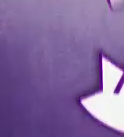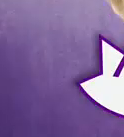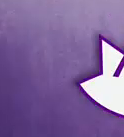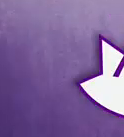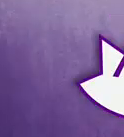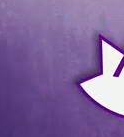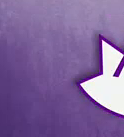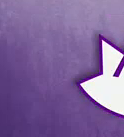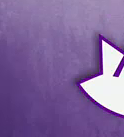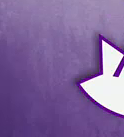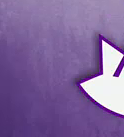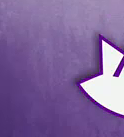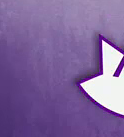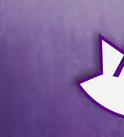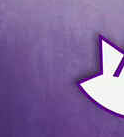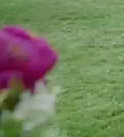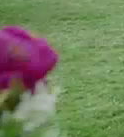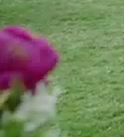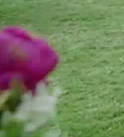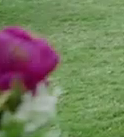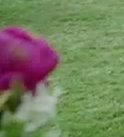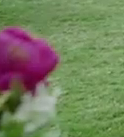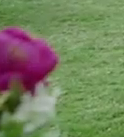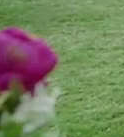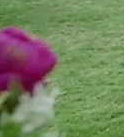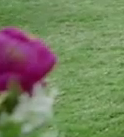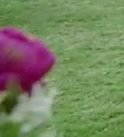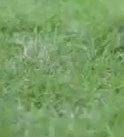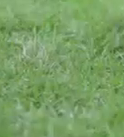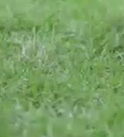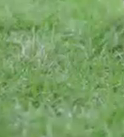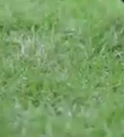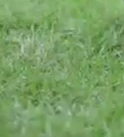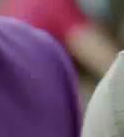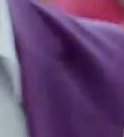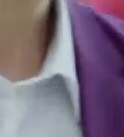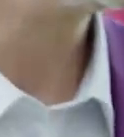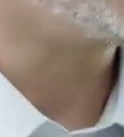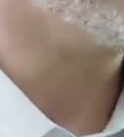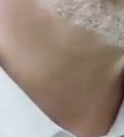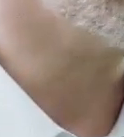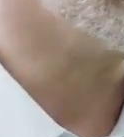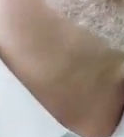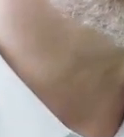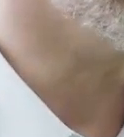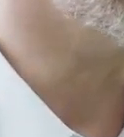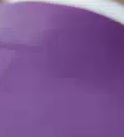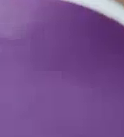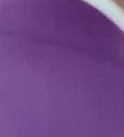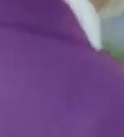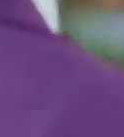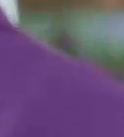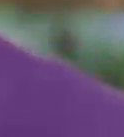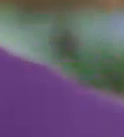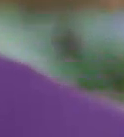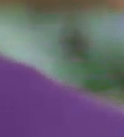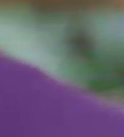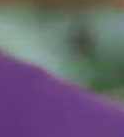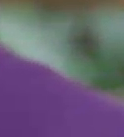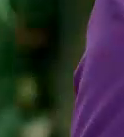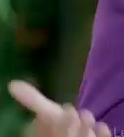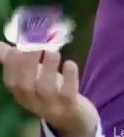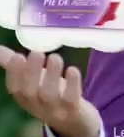Historia del hombre de los pies más lindos del mundo. ¡Me pica, me arde! Tienes pie de atleta. ¿Y qué puedo